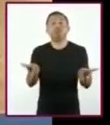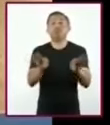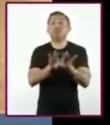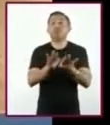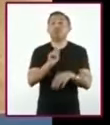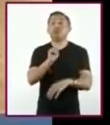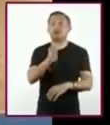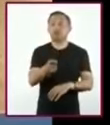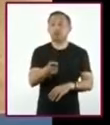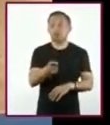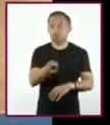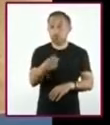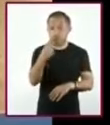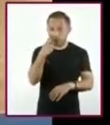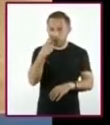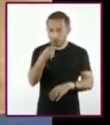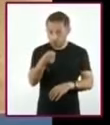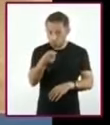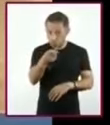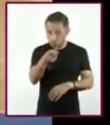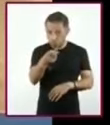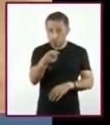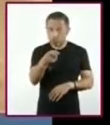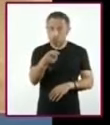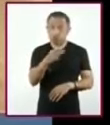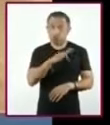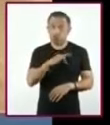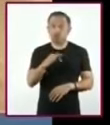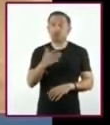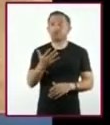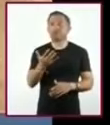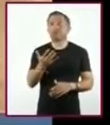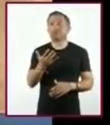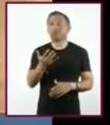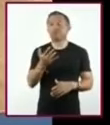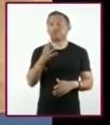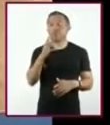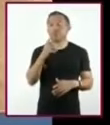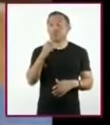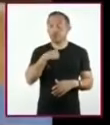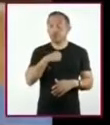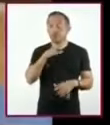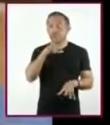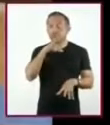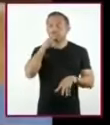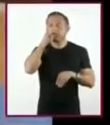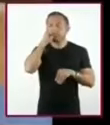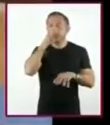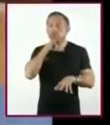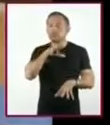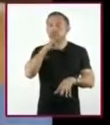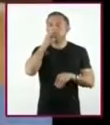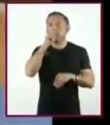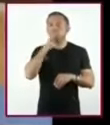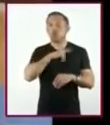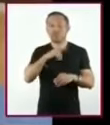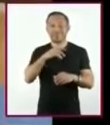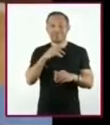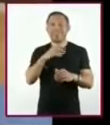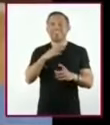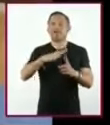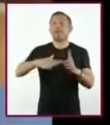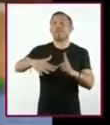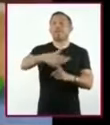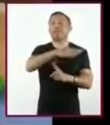ver de qué manera contribuyes tú con consumos irresponsables a la contaminación ambiental